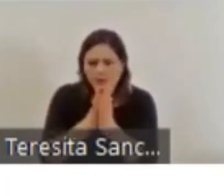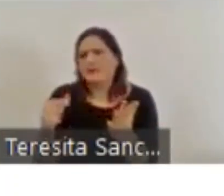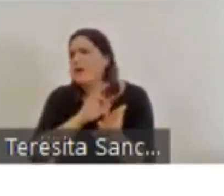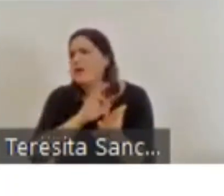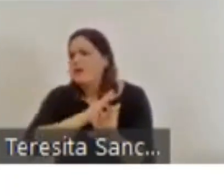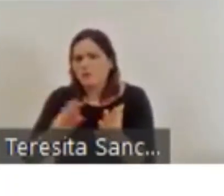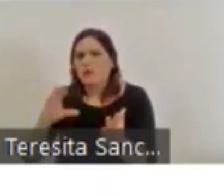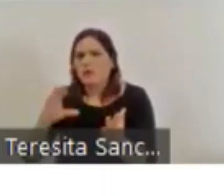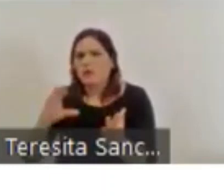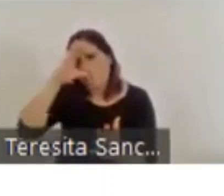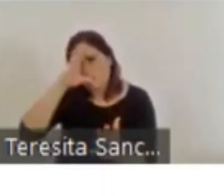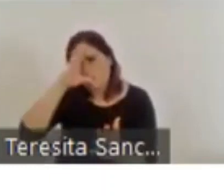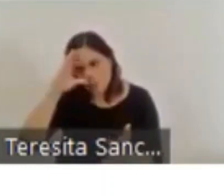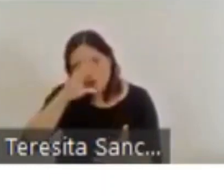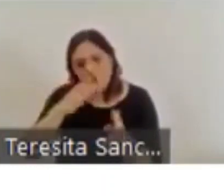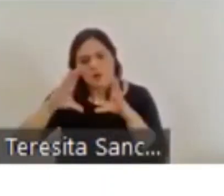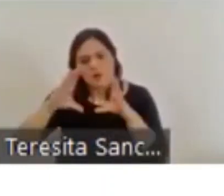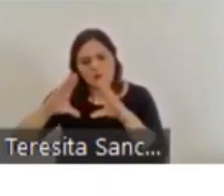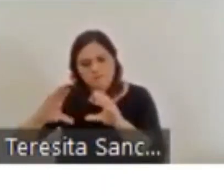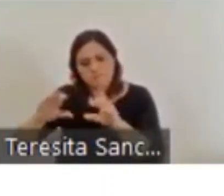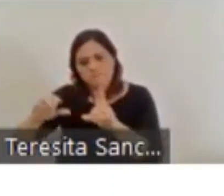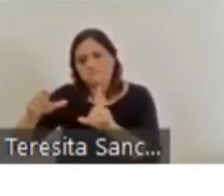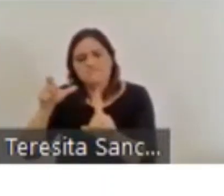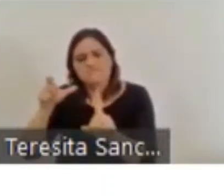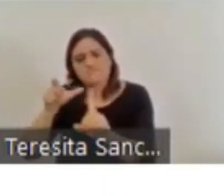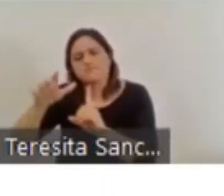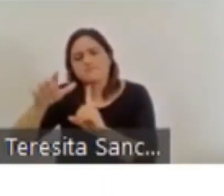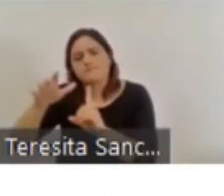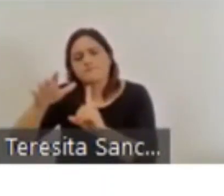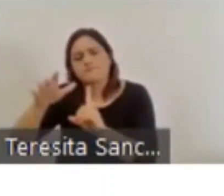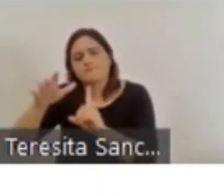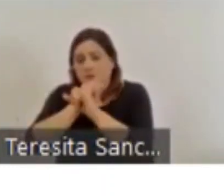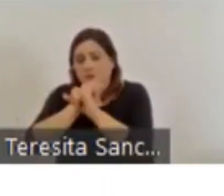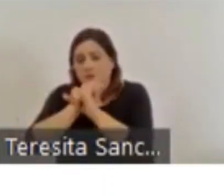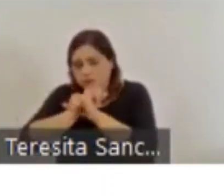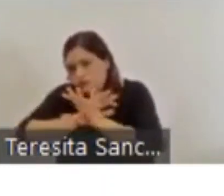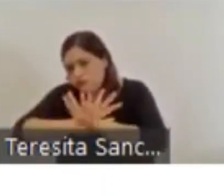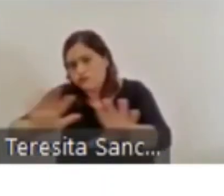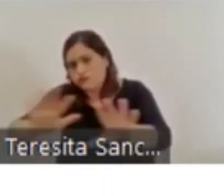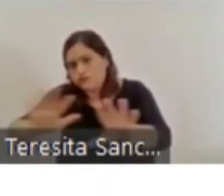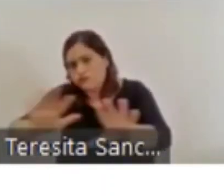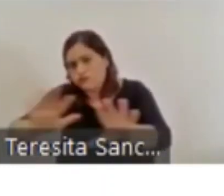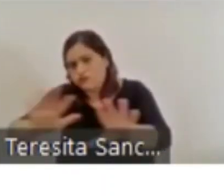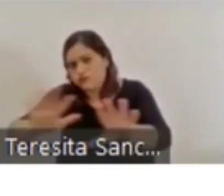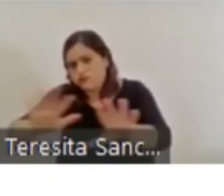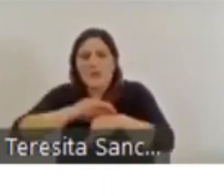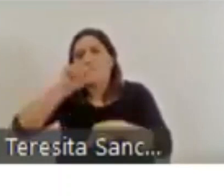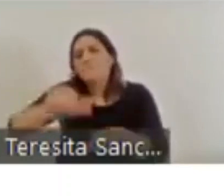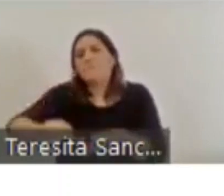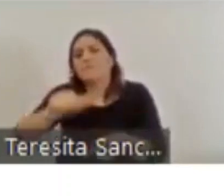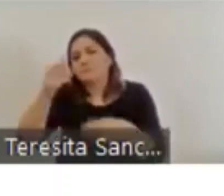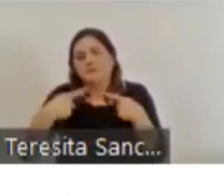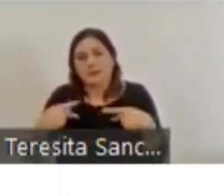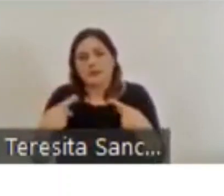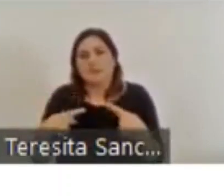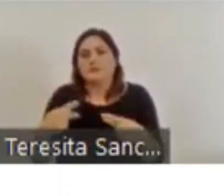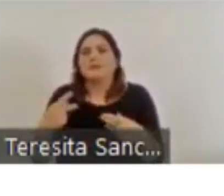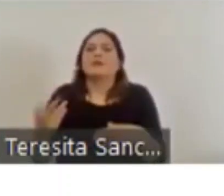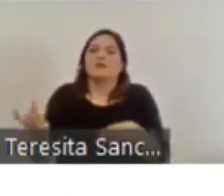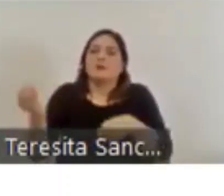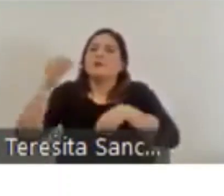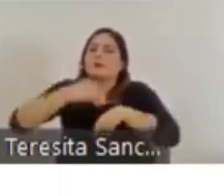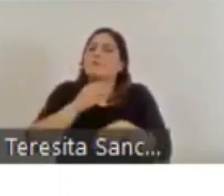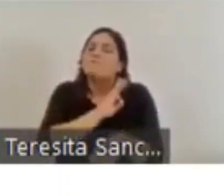cultura de la protección civil, en la difusión de la cultura como tal? Y bueno, lo que